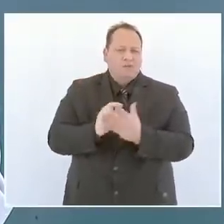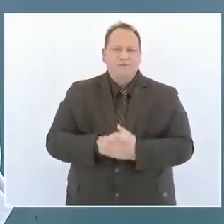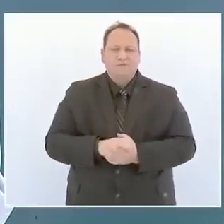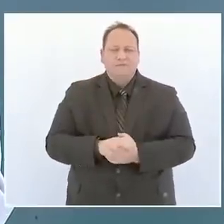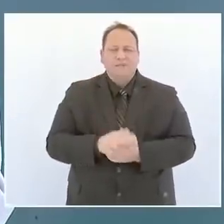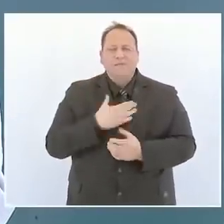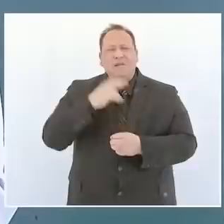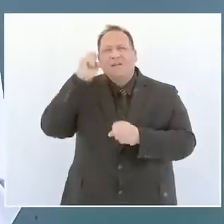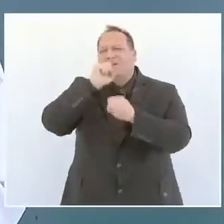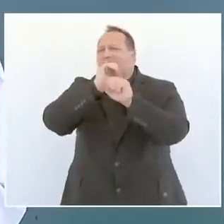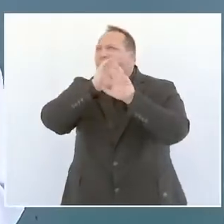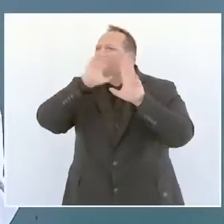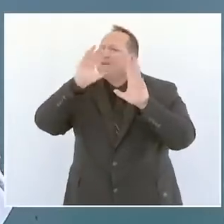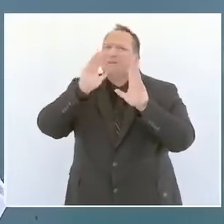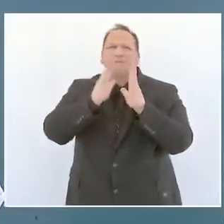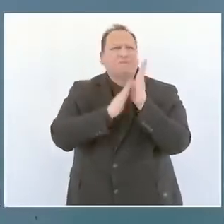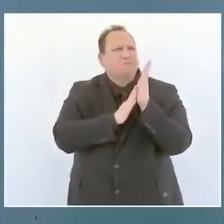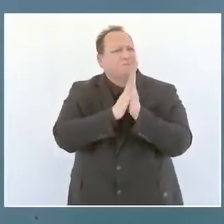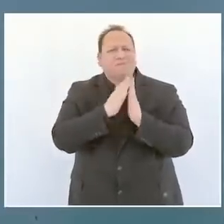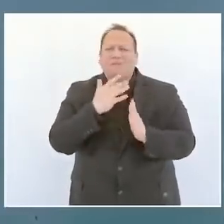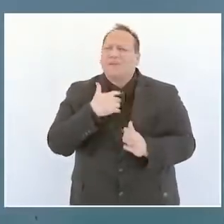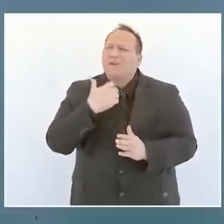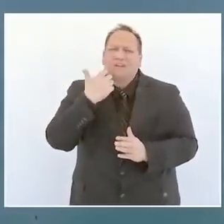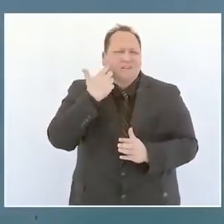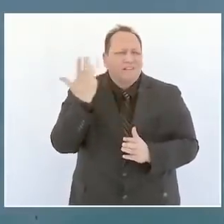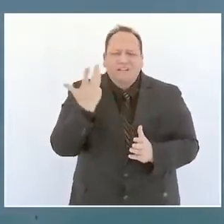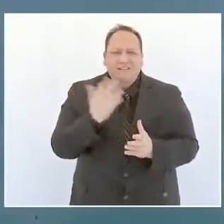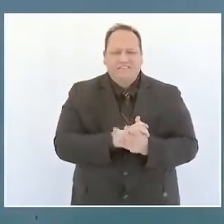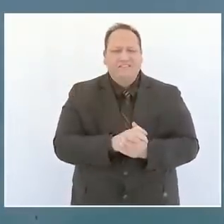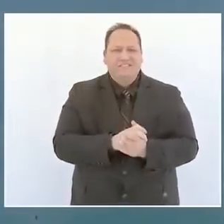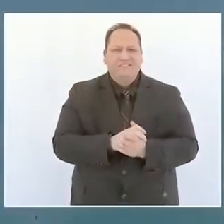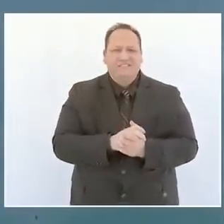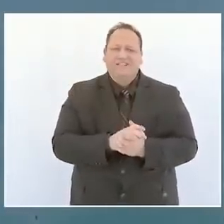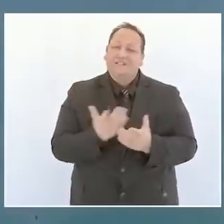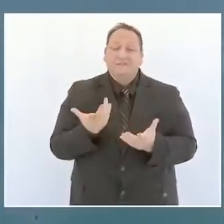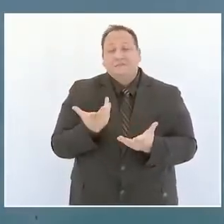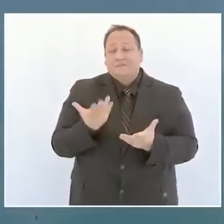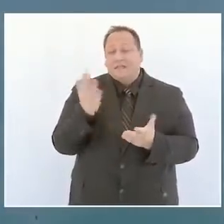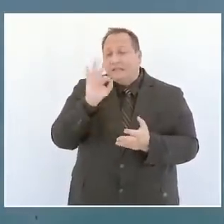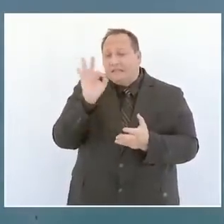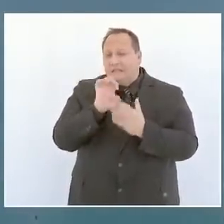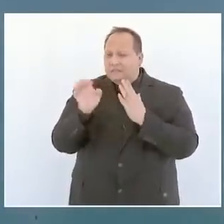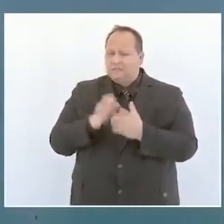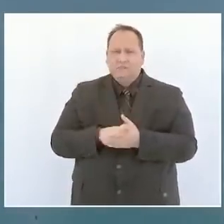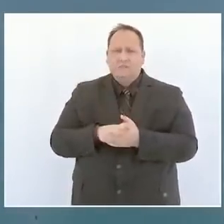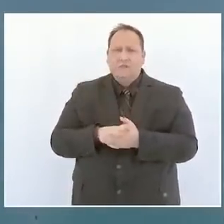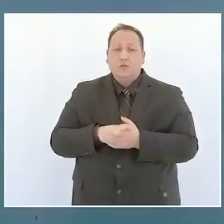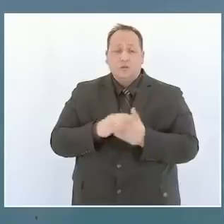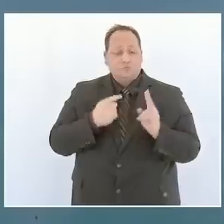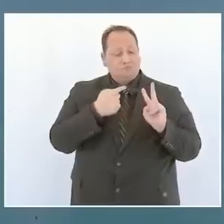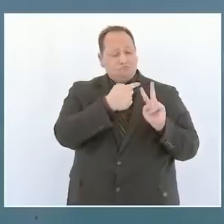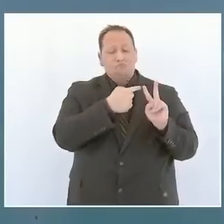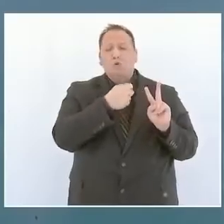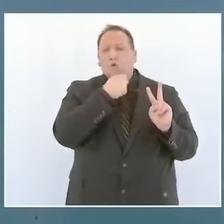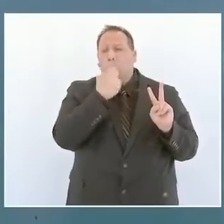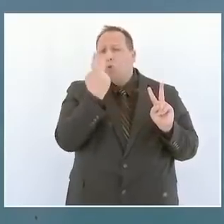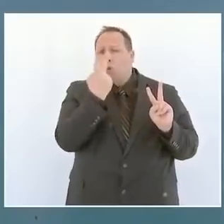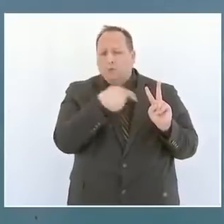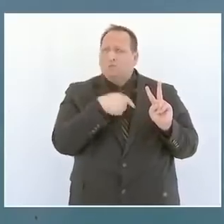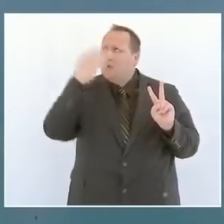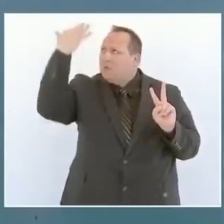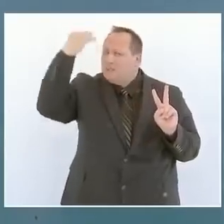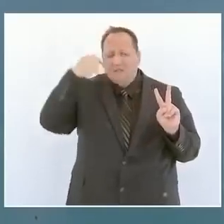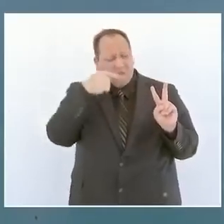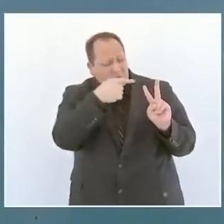Mi sueño, mi deseo es de que si hay un par de ancianos, de